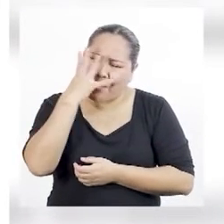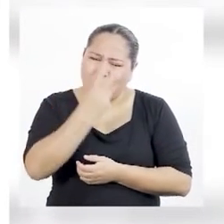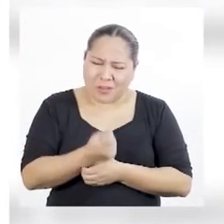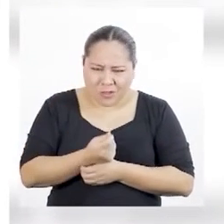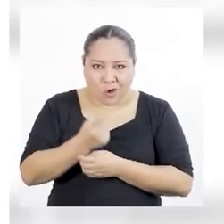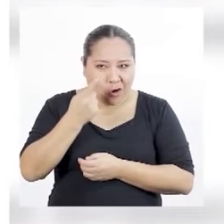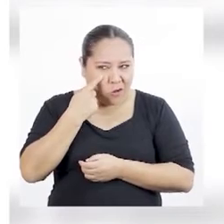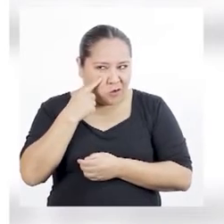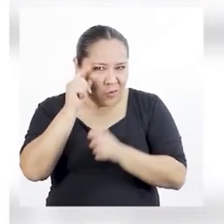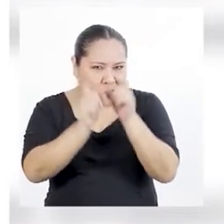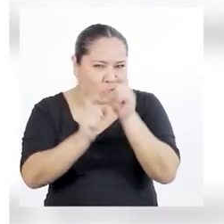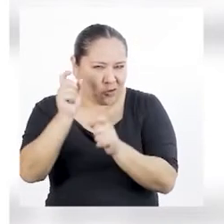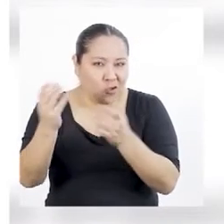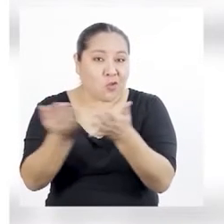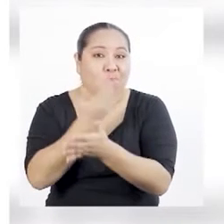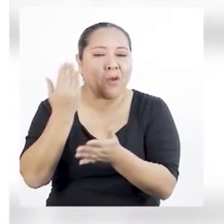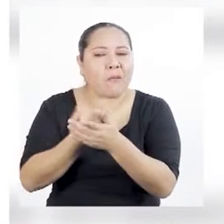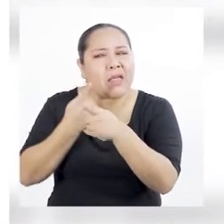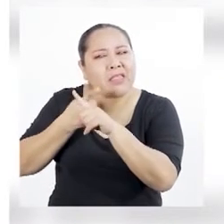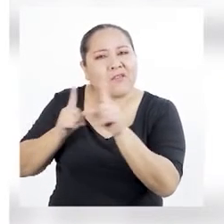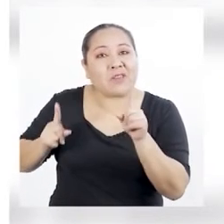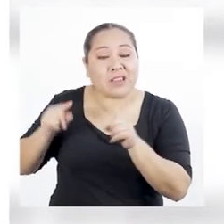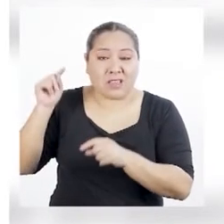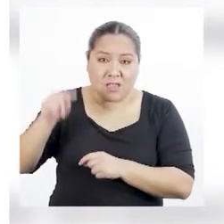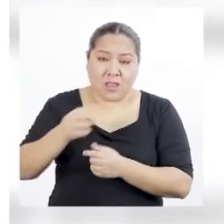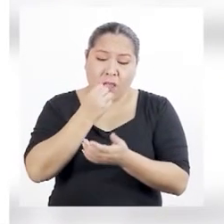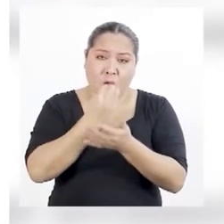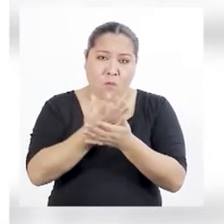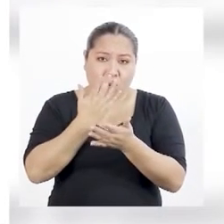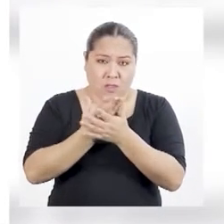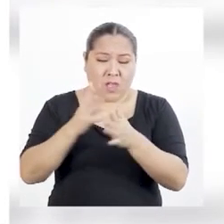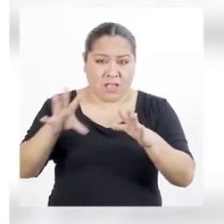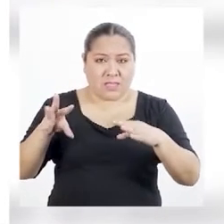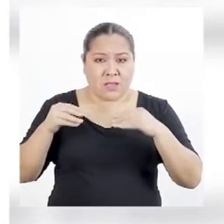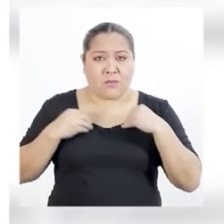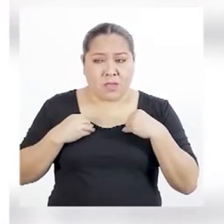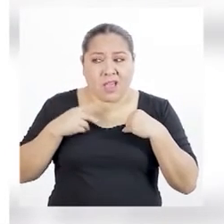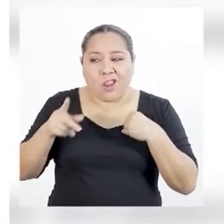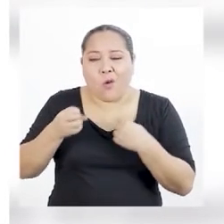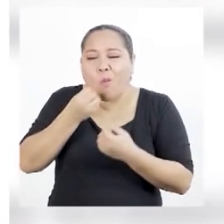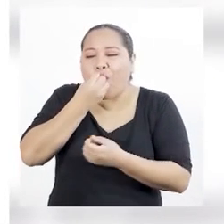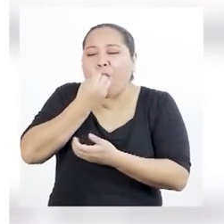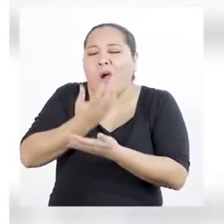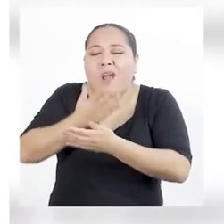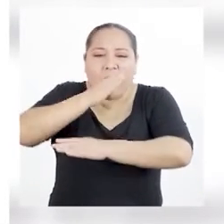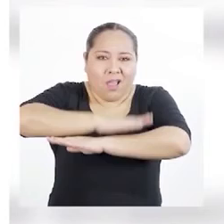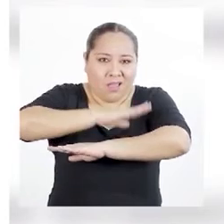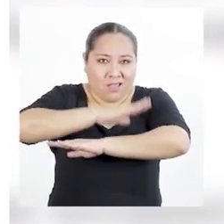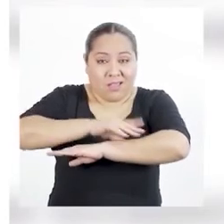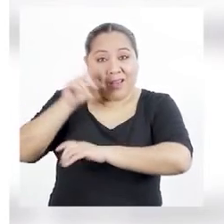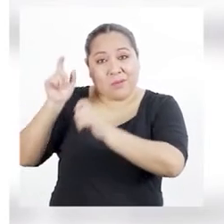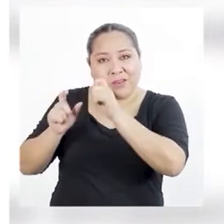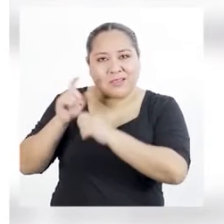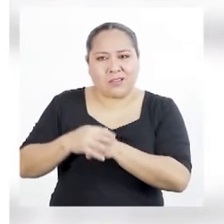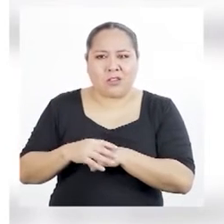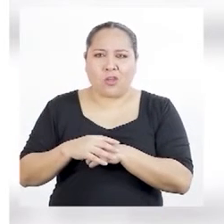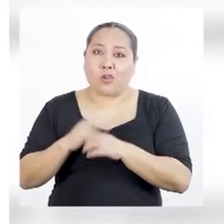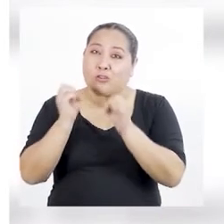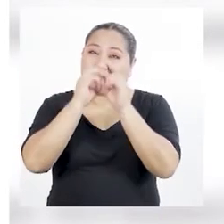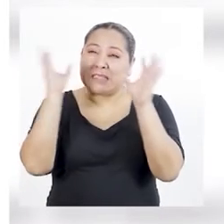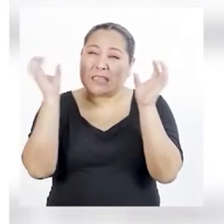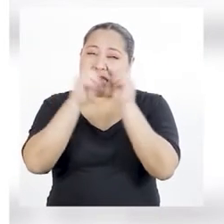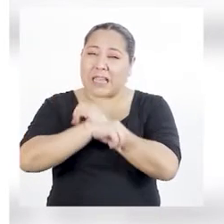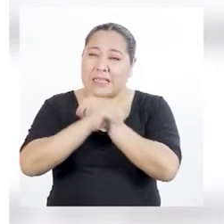conocer gente nueva y diferente y que era muy bueno recibir la amabilidad de las personas. Los días se